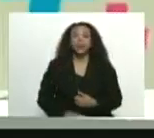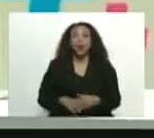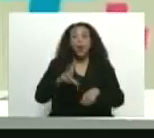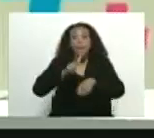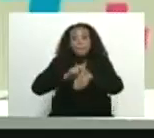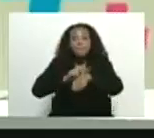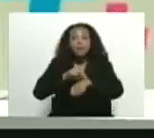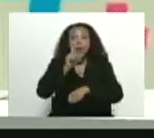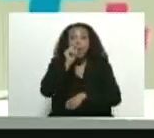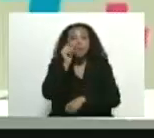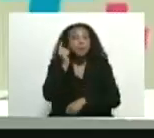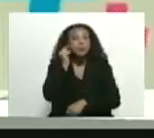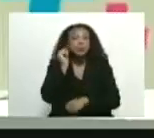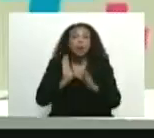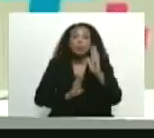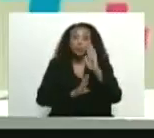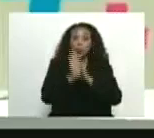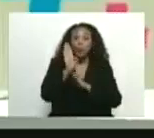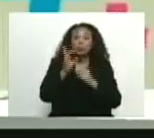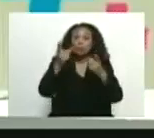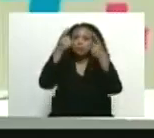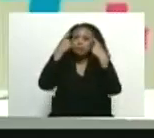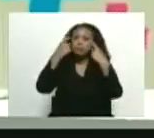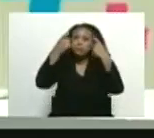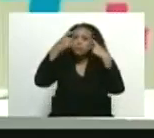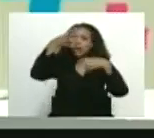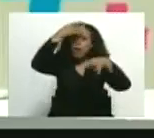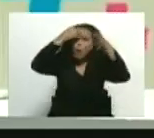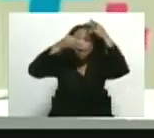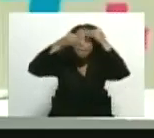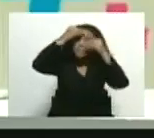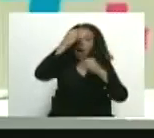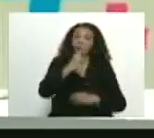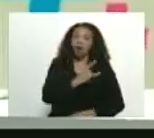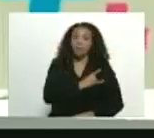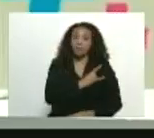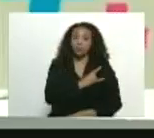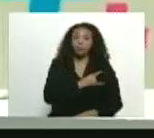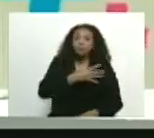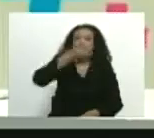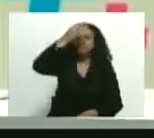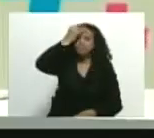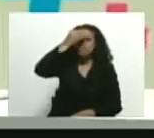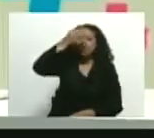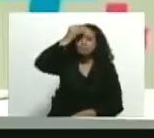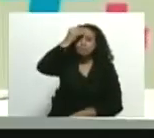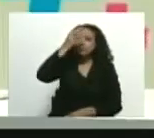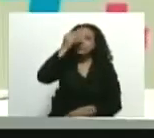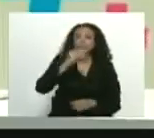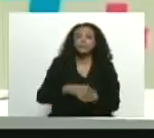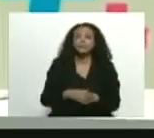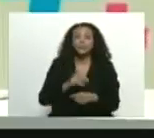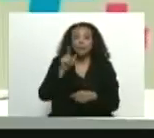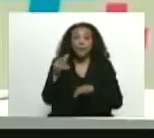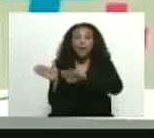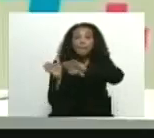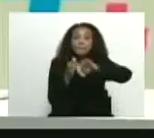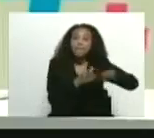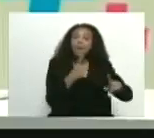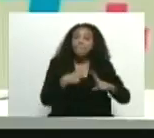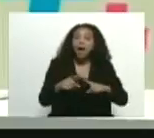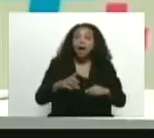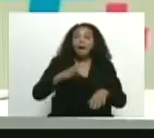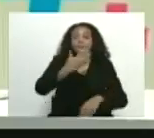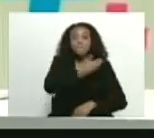médicos y médicas avanzando en la formación de nuestros médicos y médicas. Y en este programa con